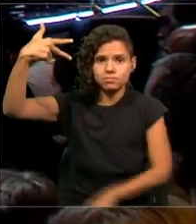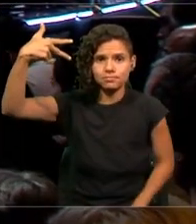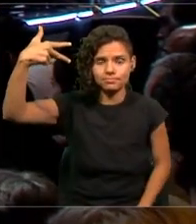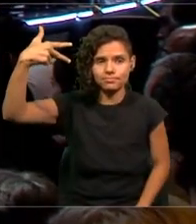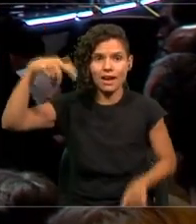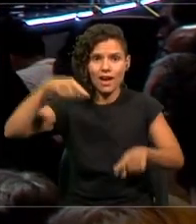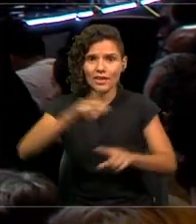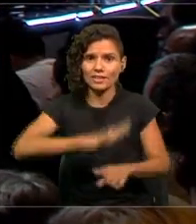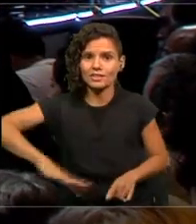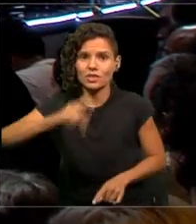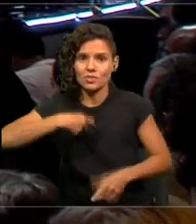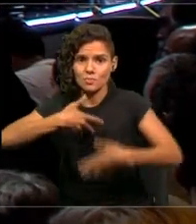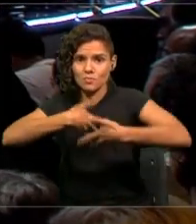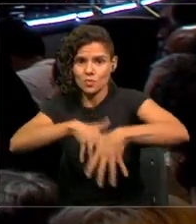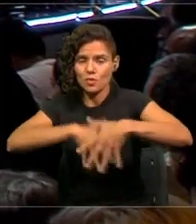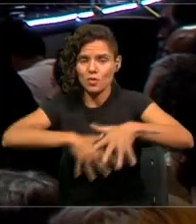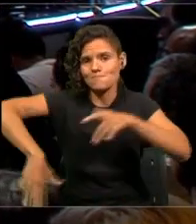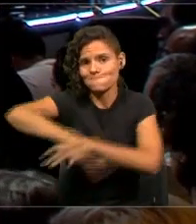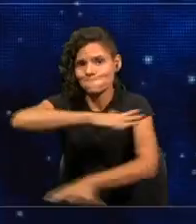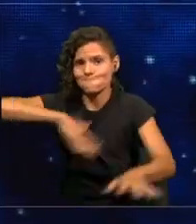las movilizaciones